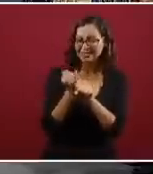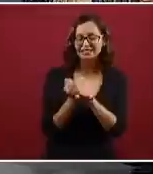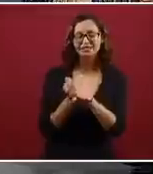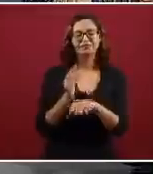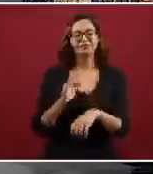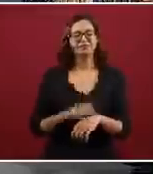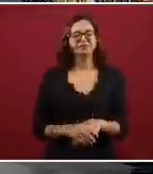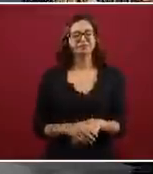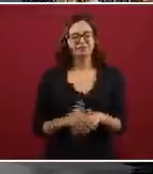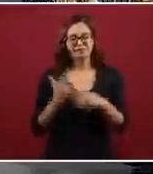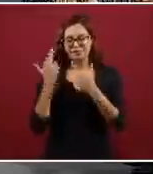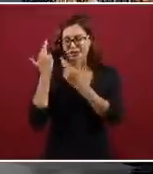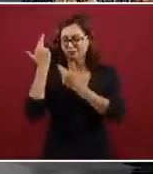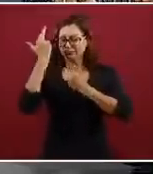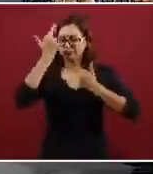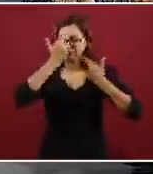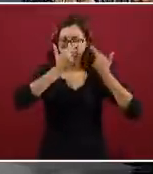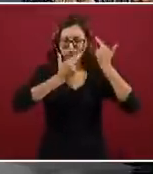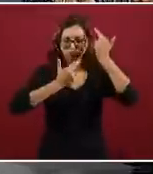una revisión